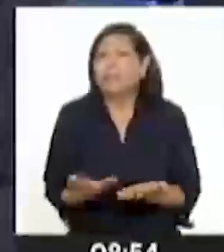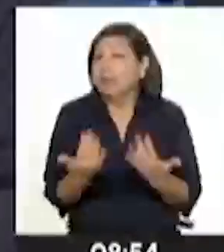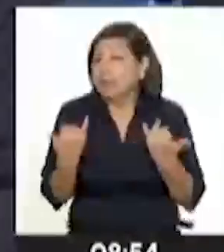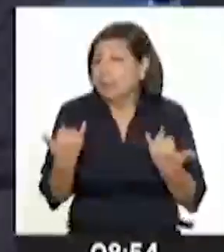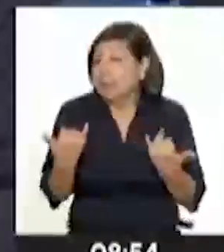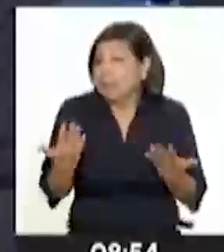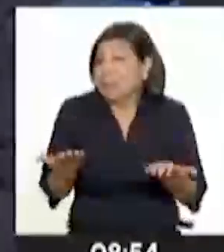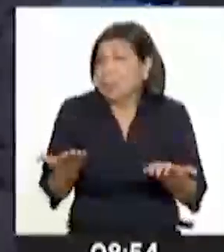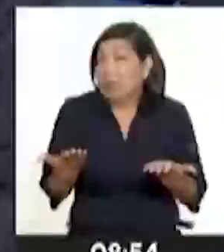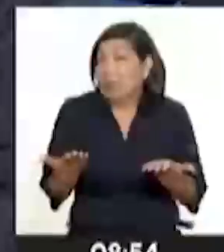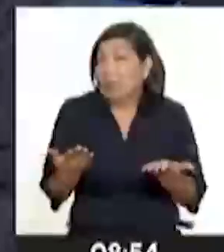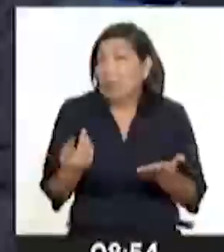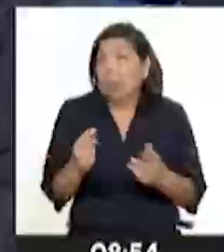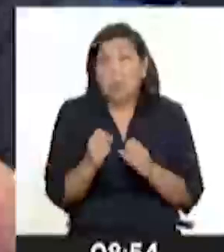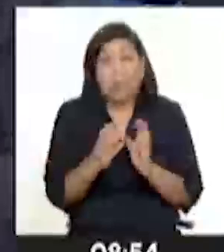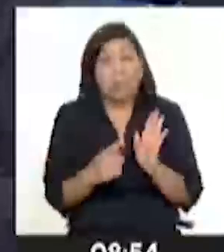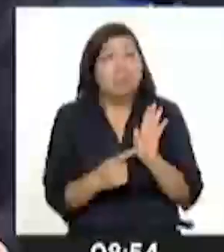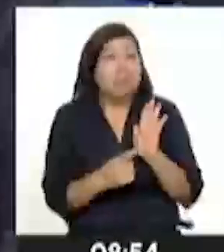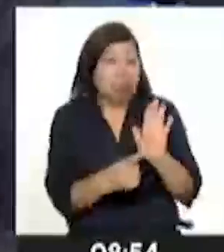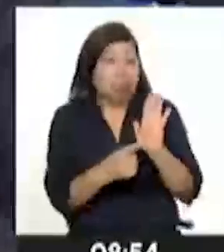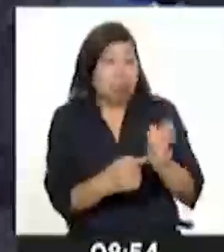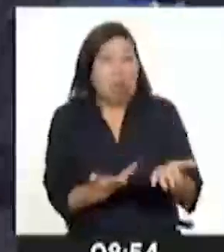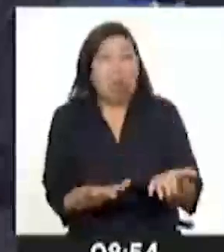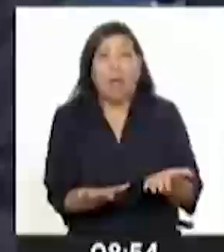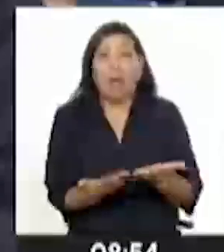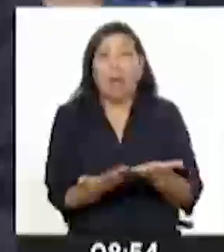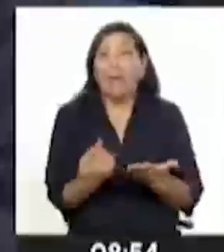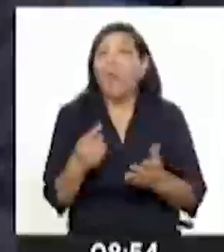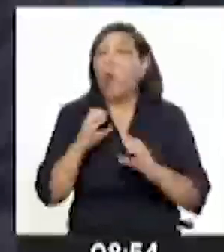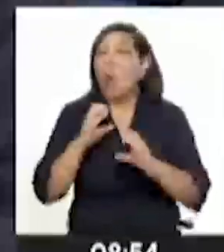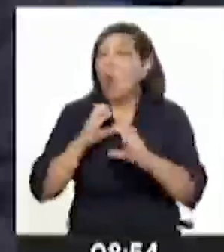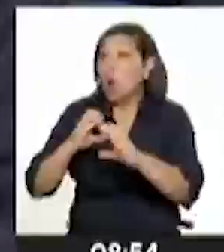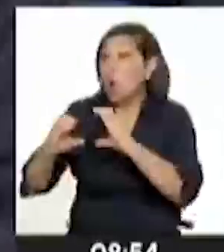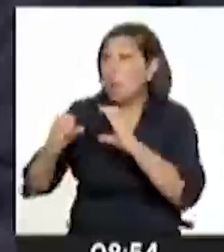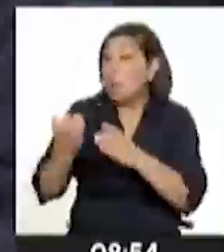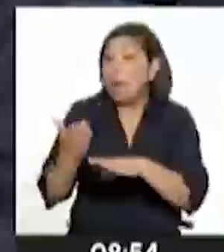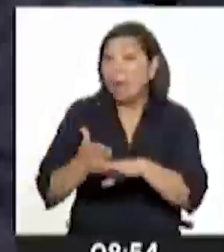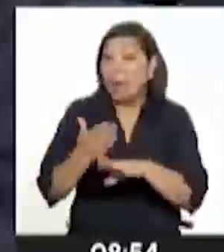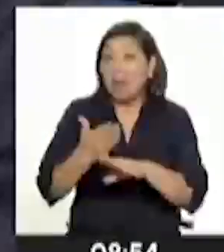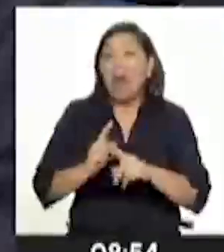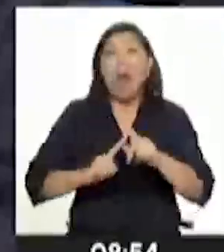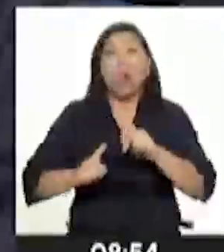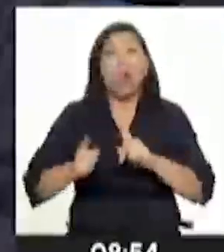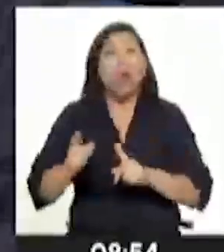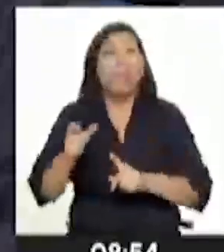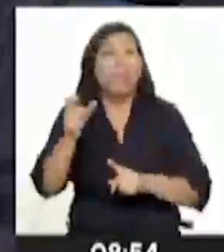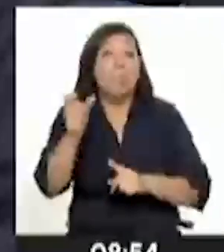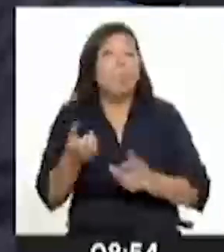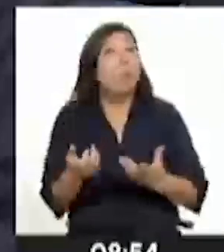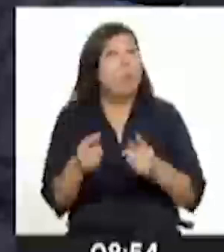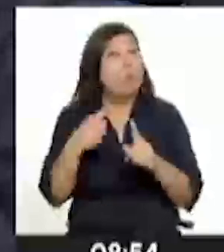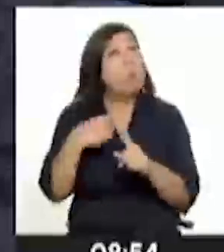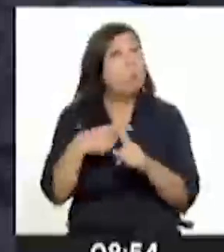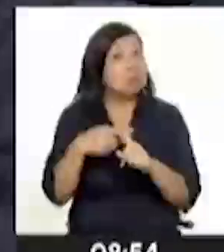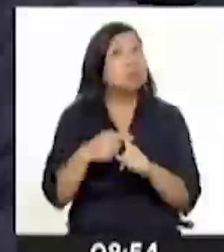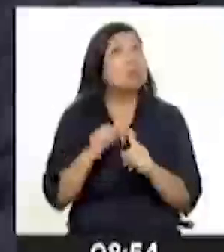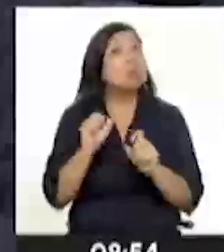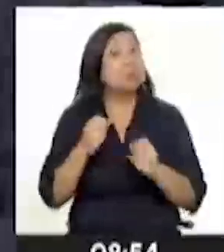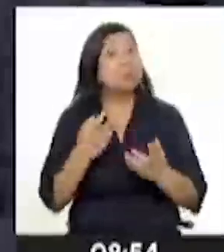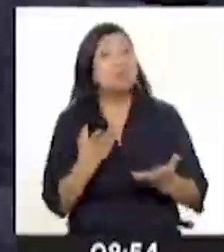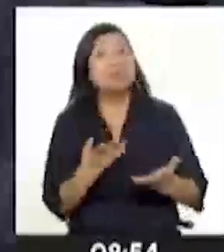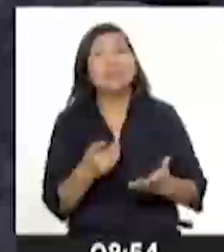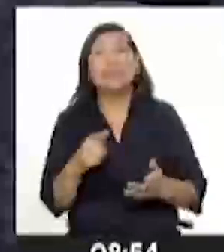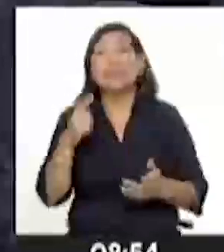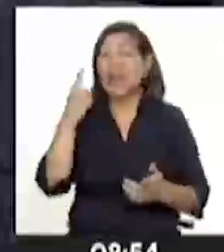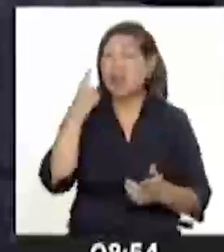Estamos aquí un poco más de un día y de verdad las primeras conversaciones que hemos tenido con algunos inversionistas han sido muy positivas. Y como